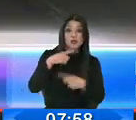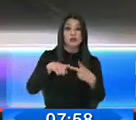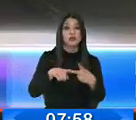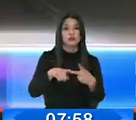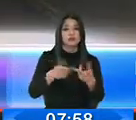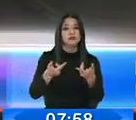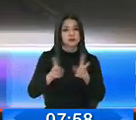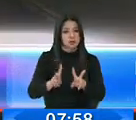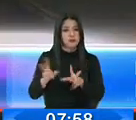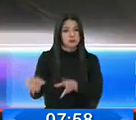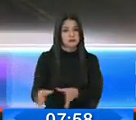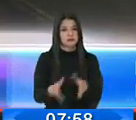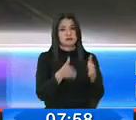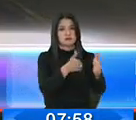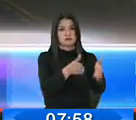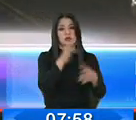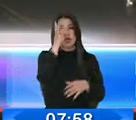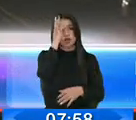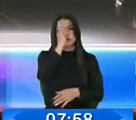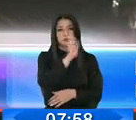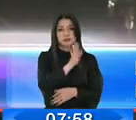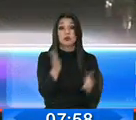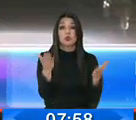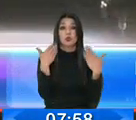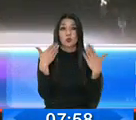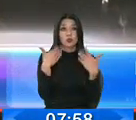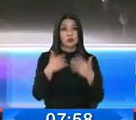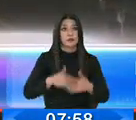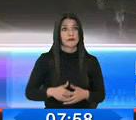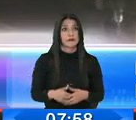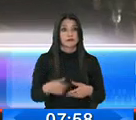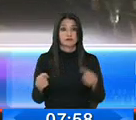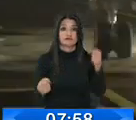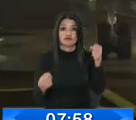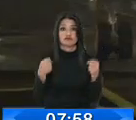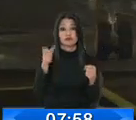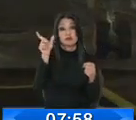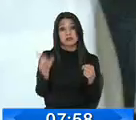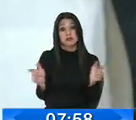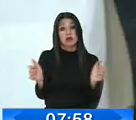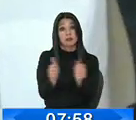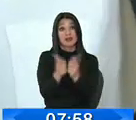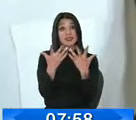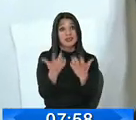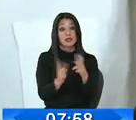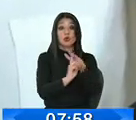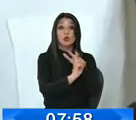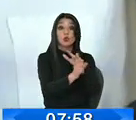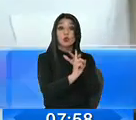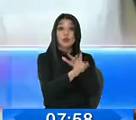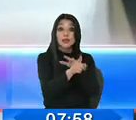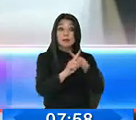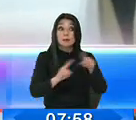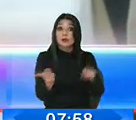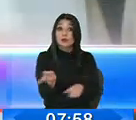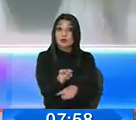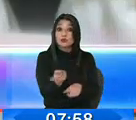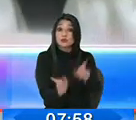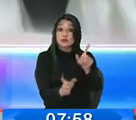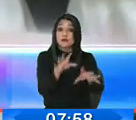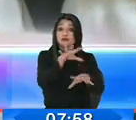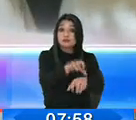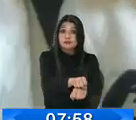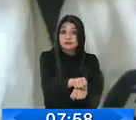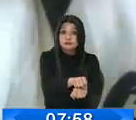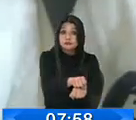y llevarlos a las casas de salud de la ciudad. El conductor y su acompañante habían intentado huir ambos fueron apresados. Los